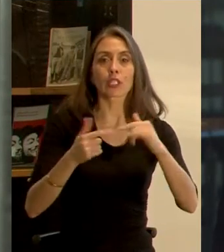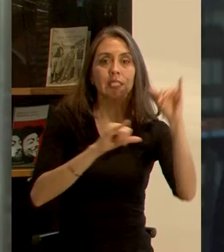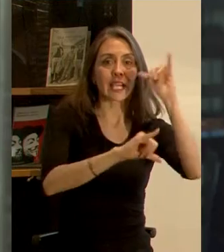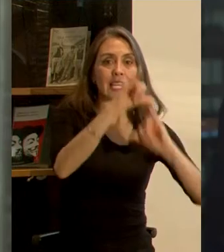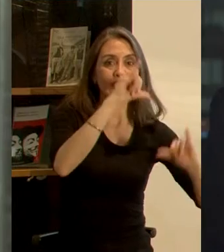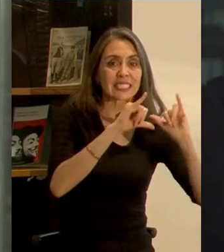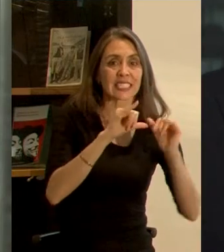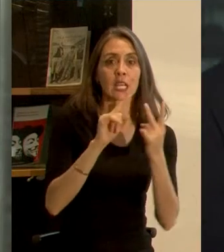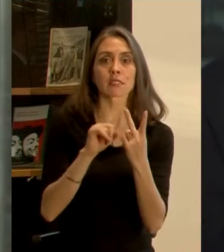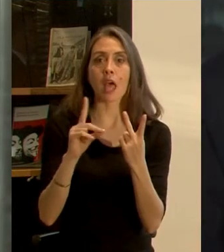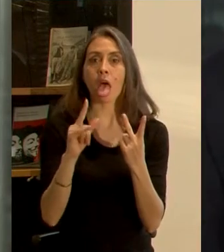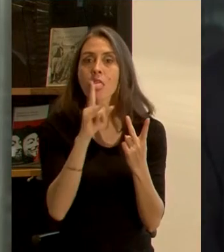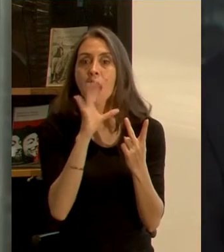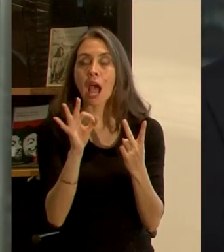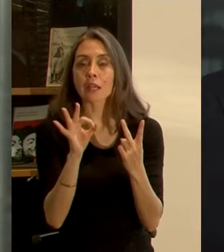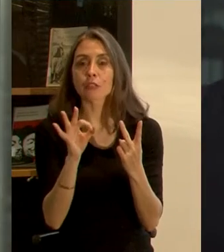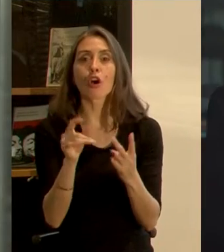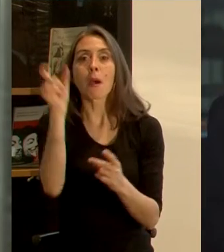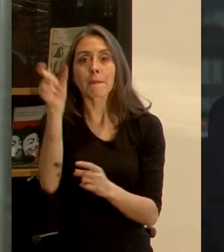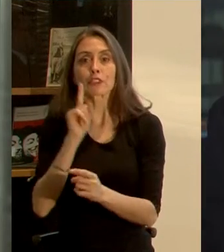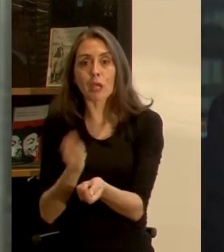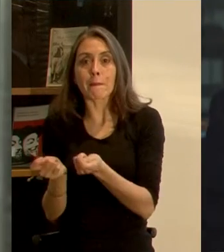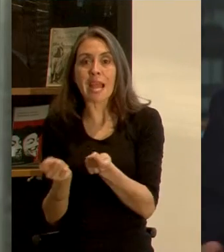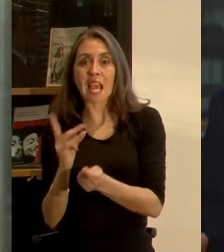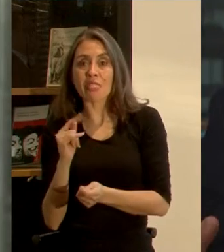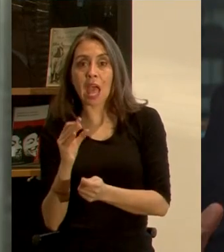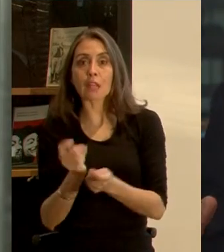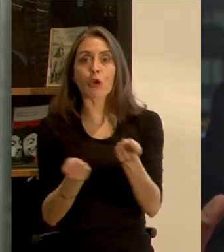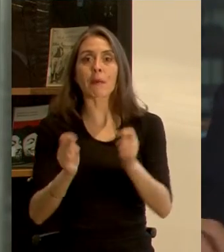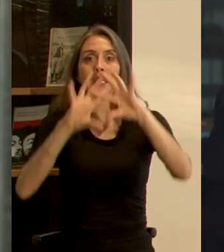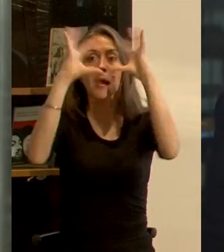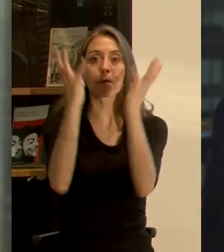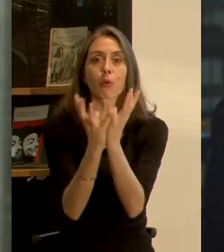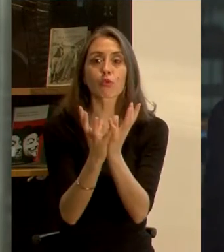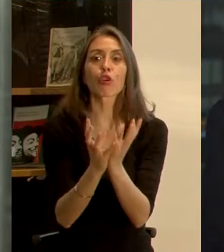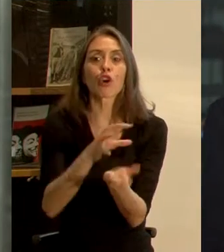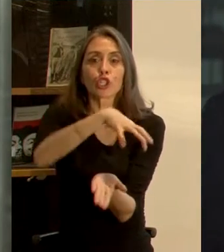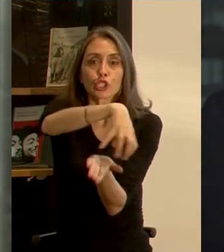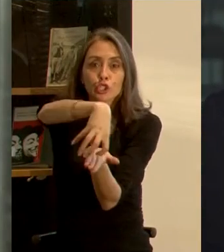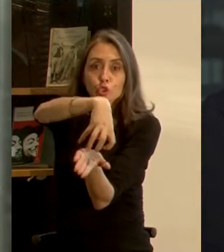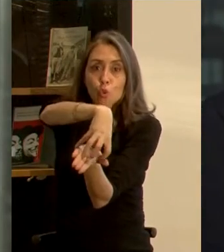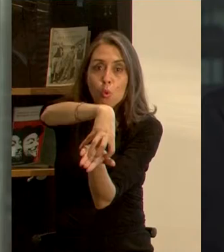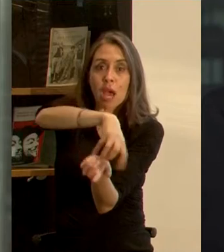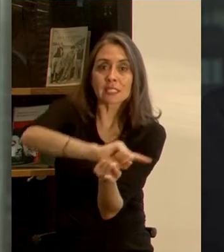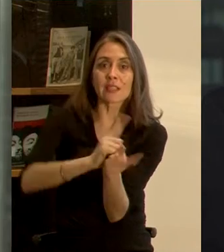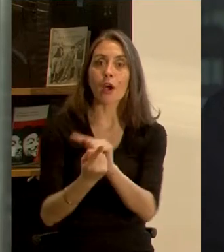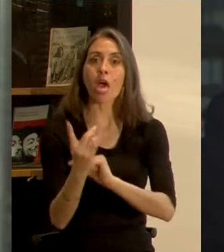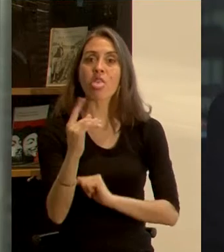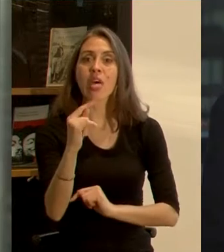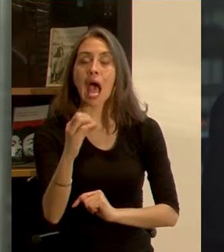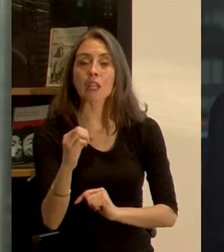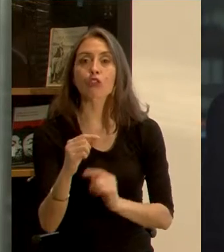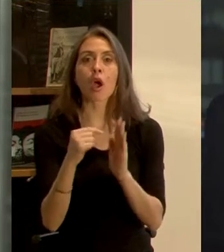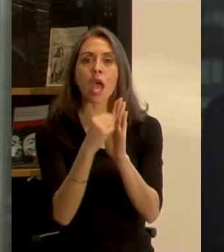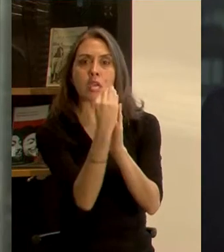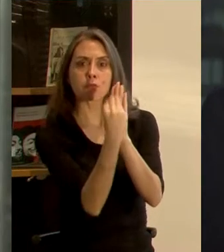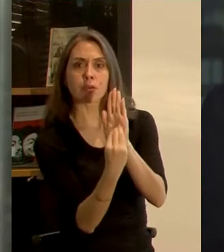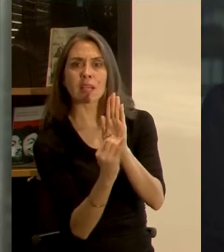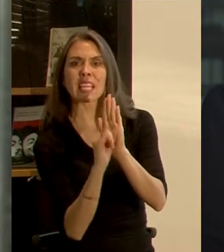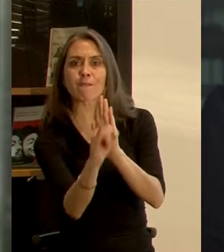ciencia y los datos. Los que controlan los datos van a controlar el mundo. Las ciudades van a ser datos, van a ser plataformas de